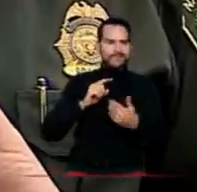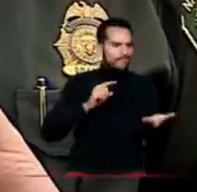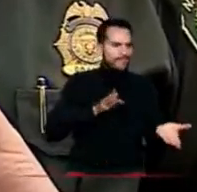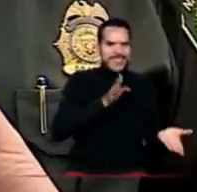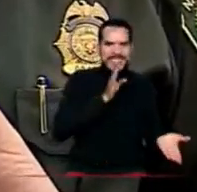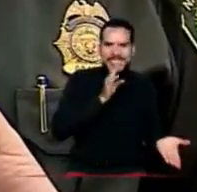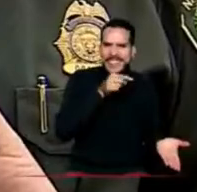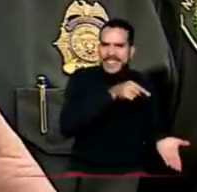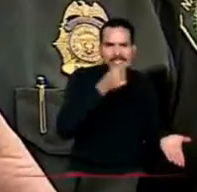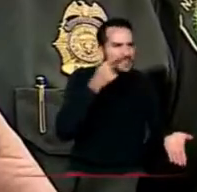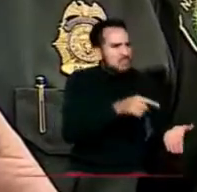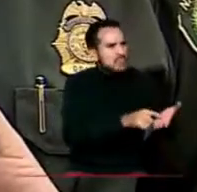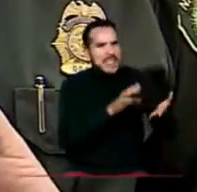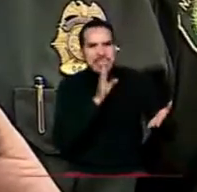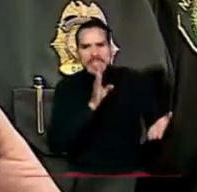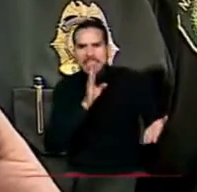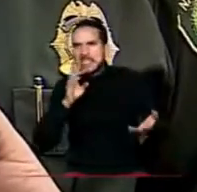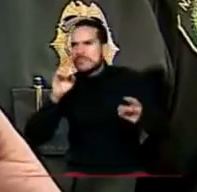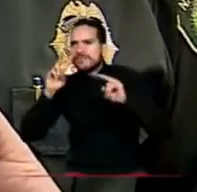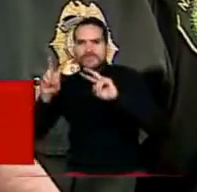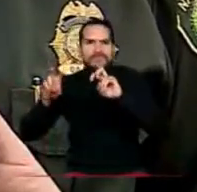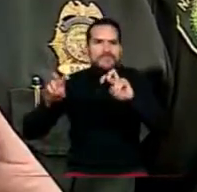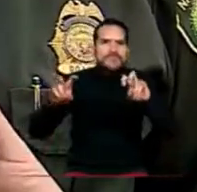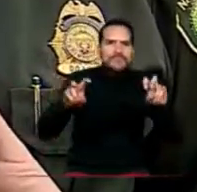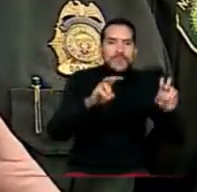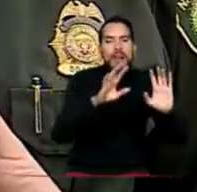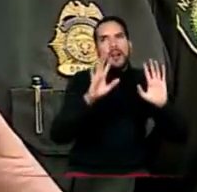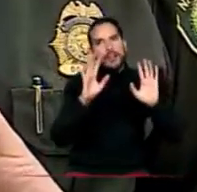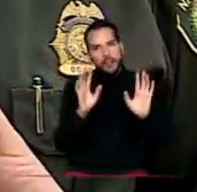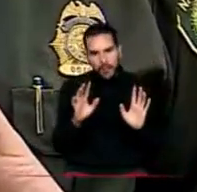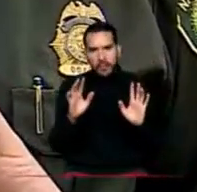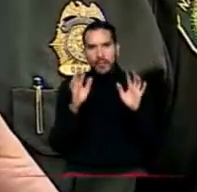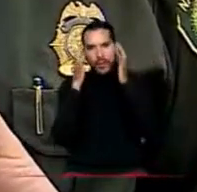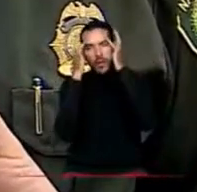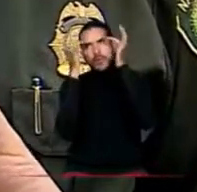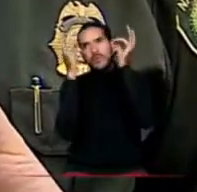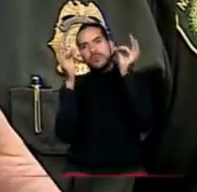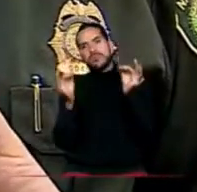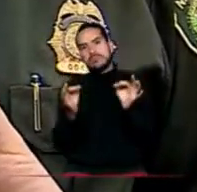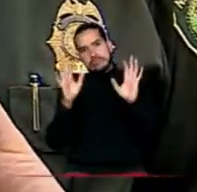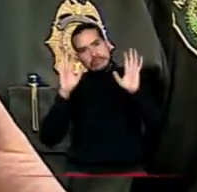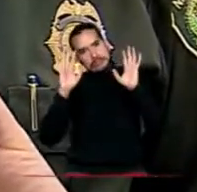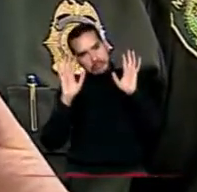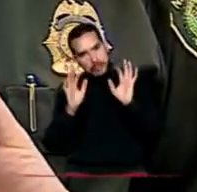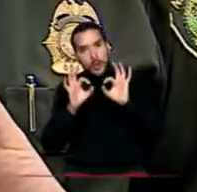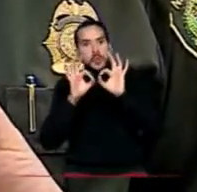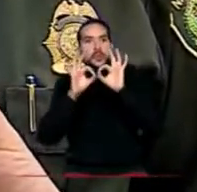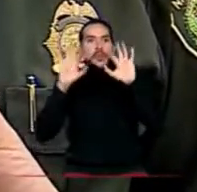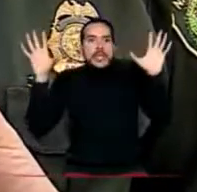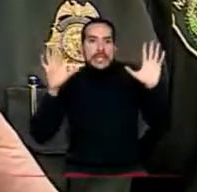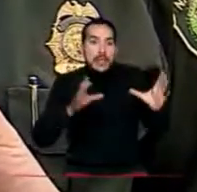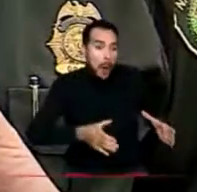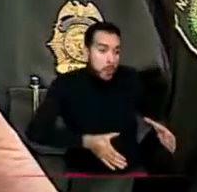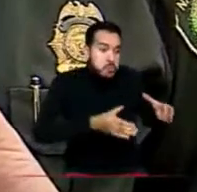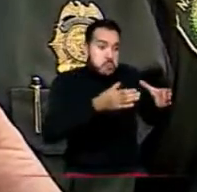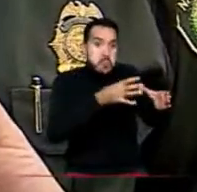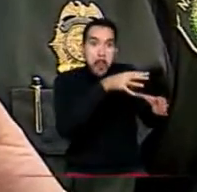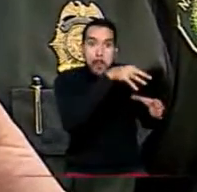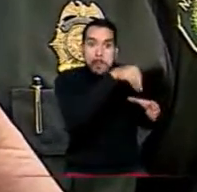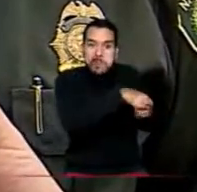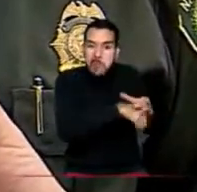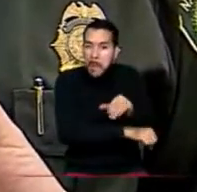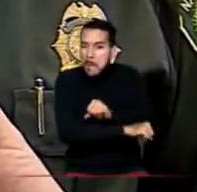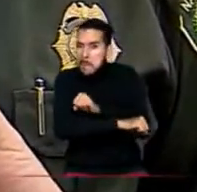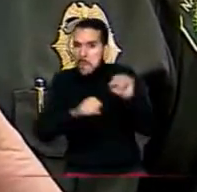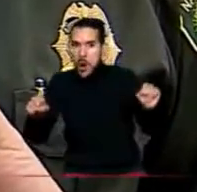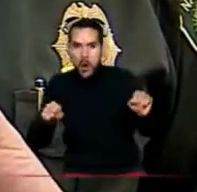esta actuación. Afortunadamente se trató de un elemento que no contenía ningún elemento explosivo y por eso de todas maneras